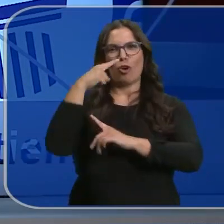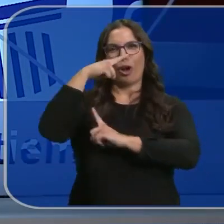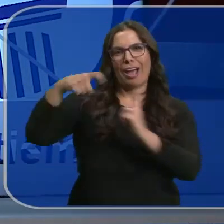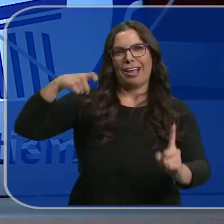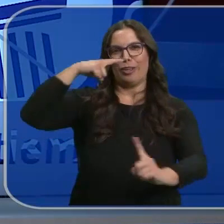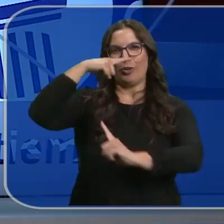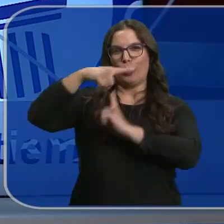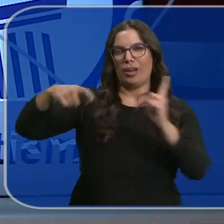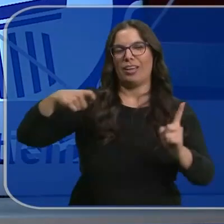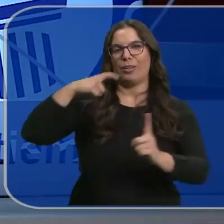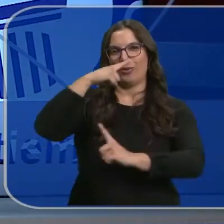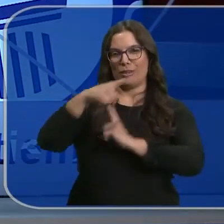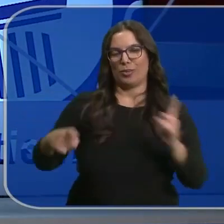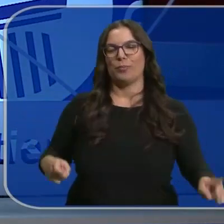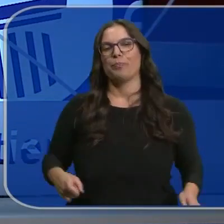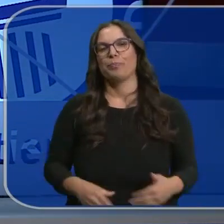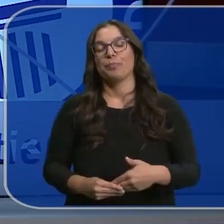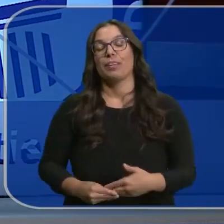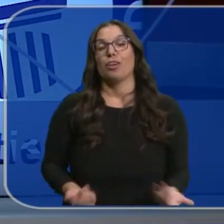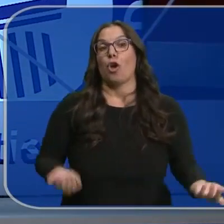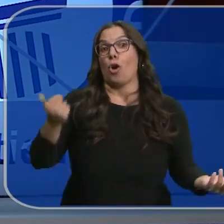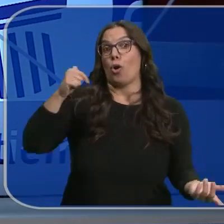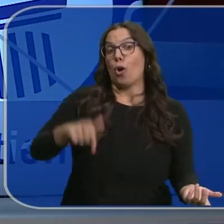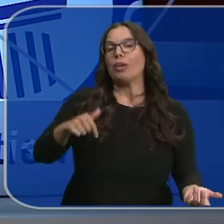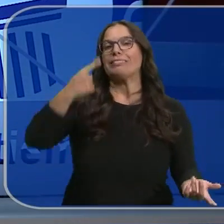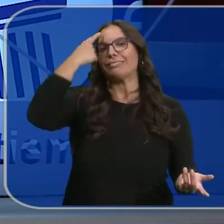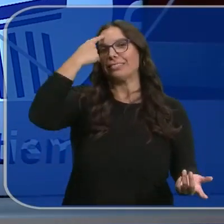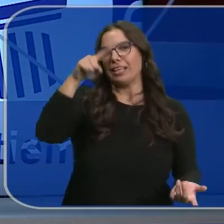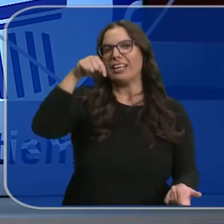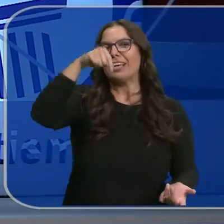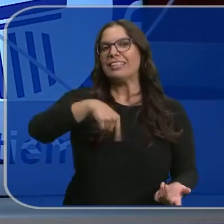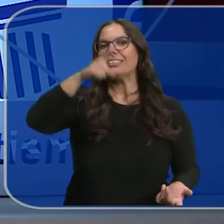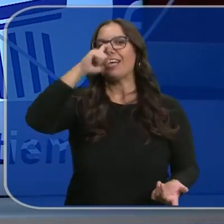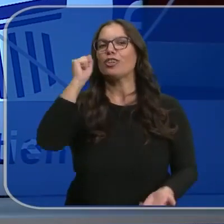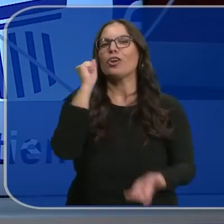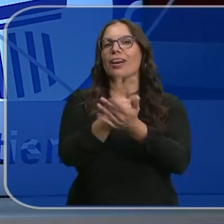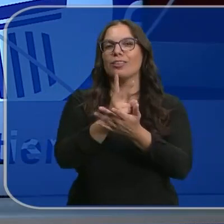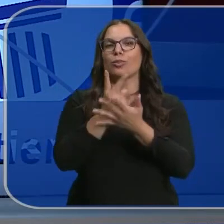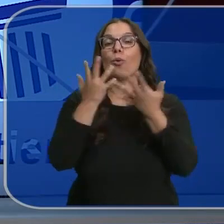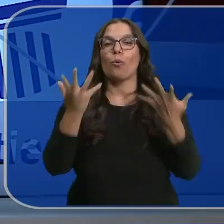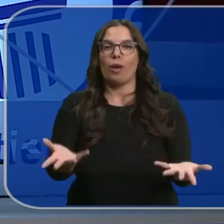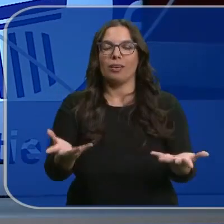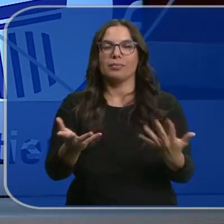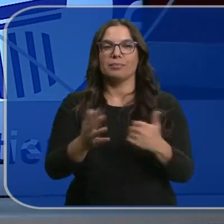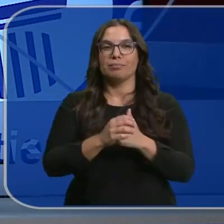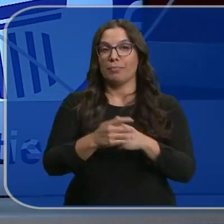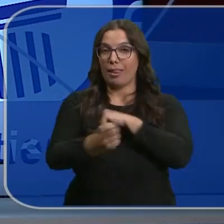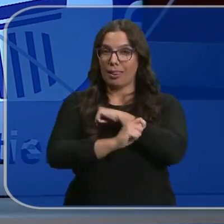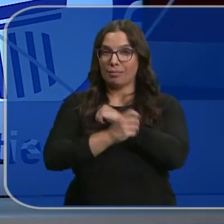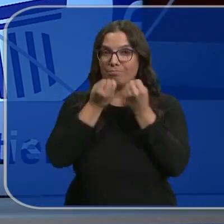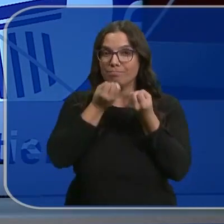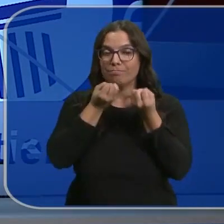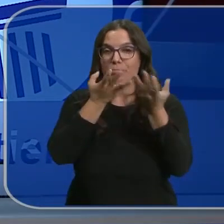edición de la Feria de la Virgen de San Lorenzo. Y hoy hemos conocido cuál va a ser el reto para este 2023. Una pista